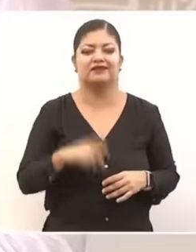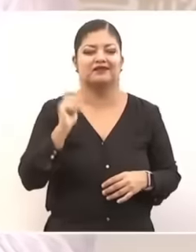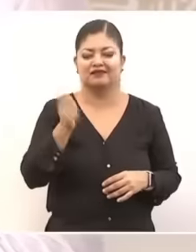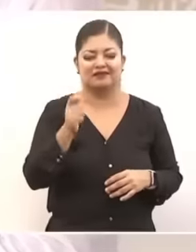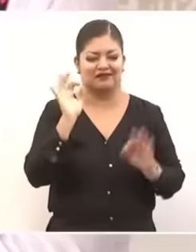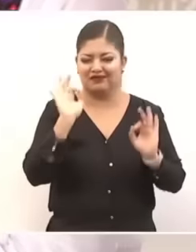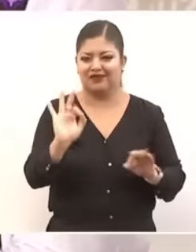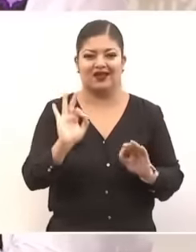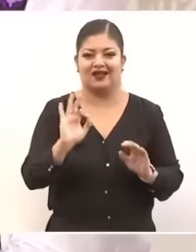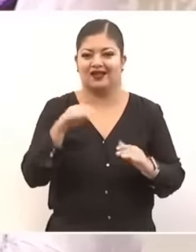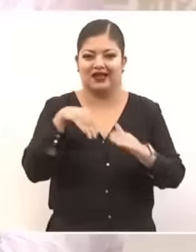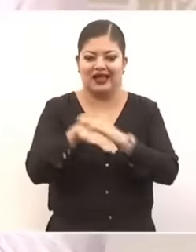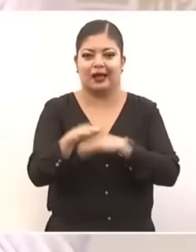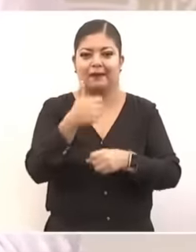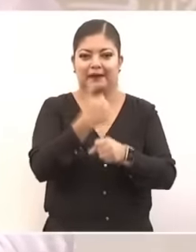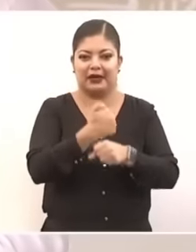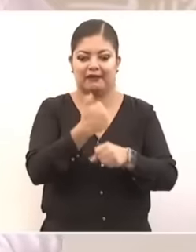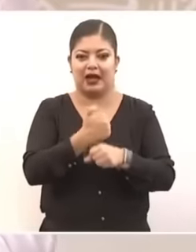primaria,